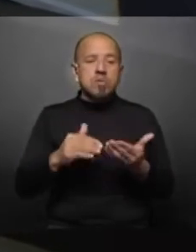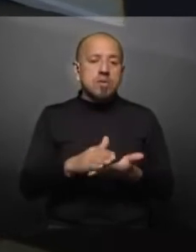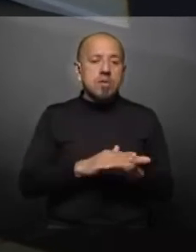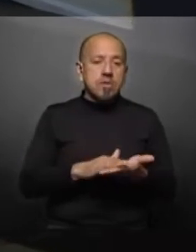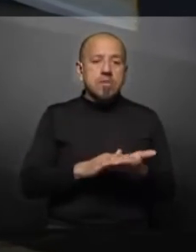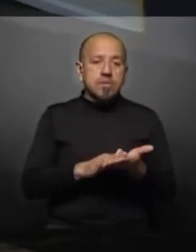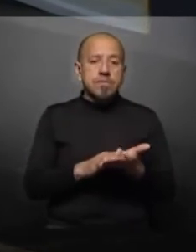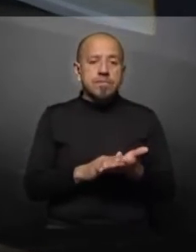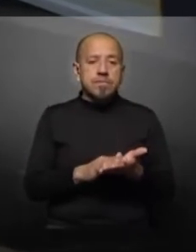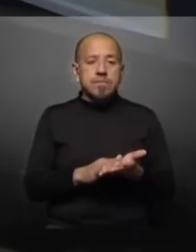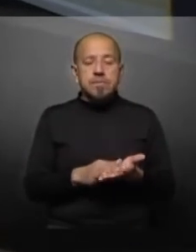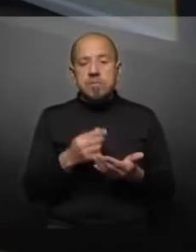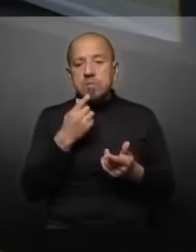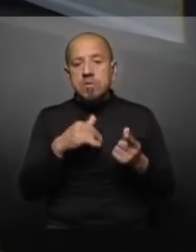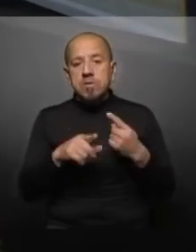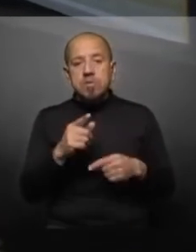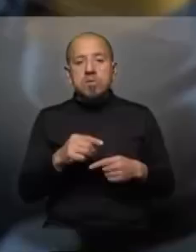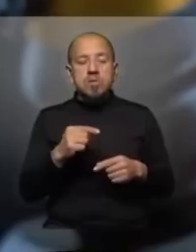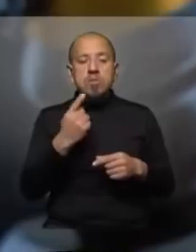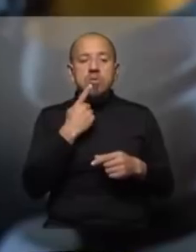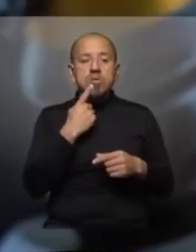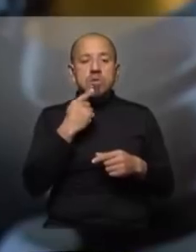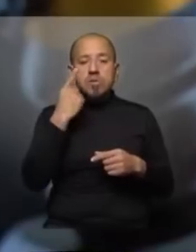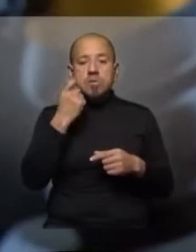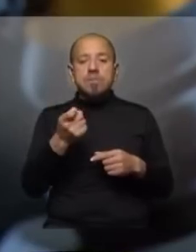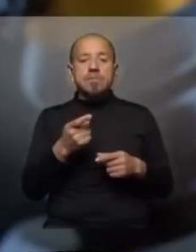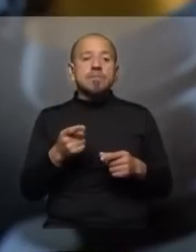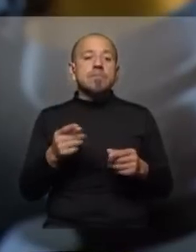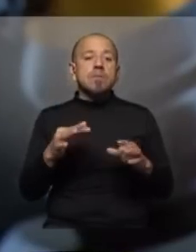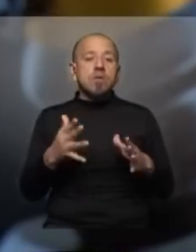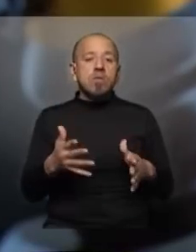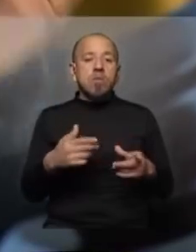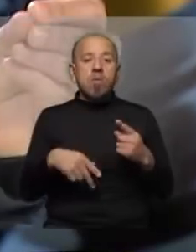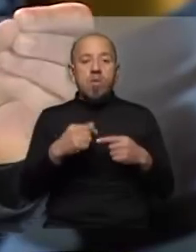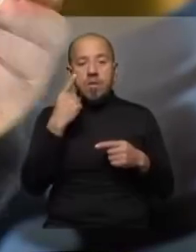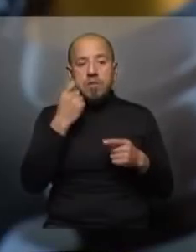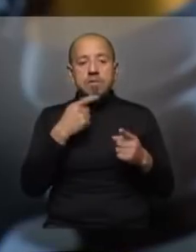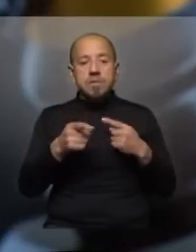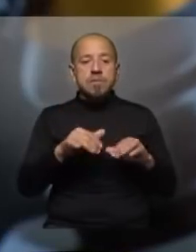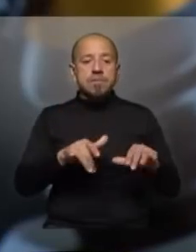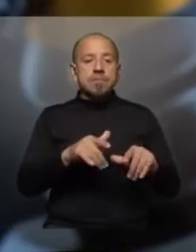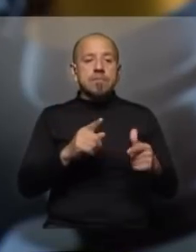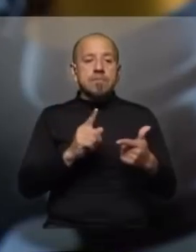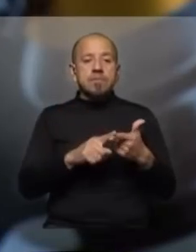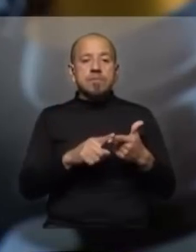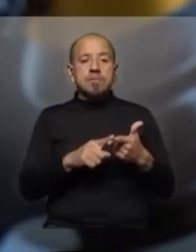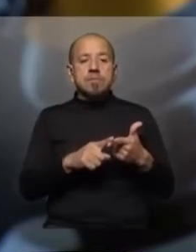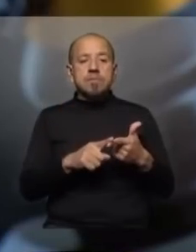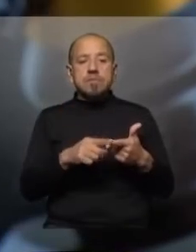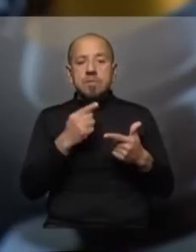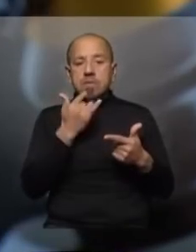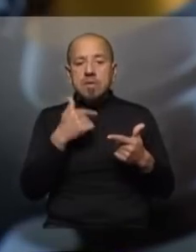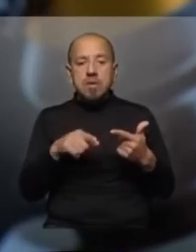nada por ejemplo una política de prevención que implique tomar las medidas de prevención del crimen informático por ejemplo